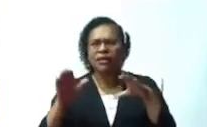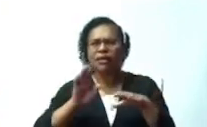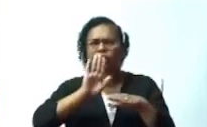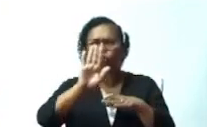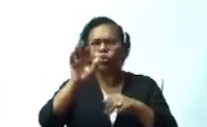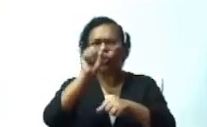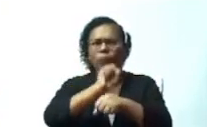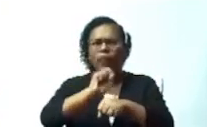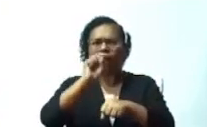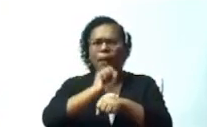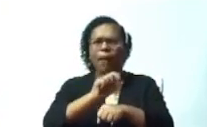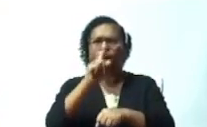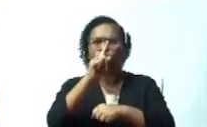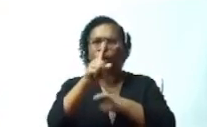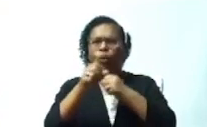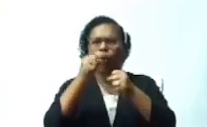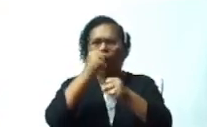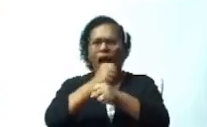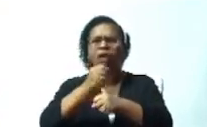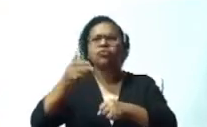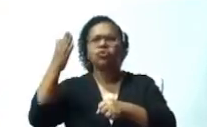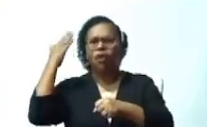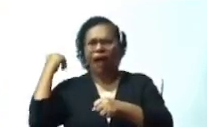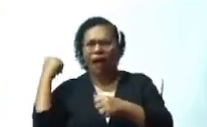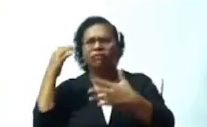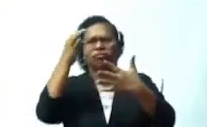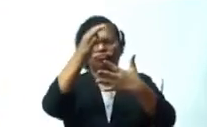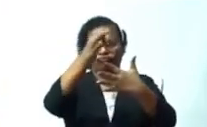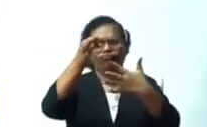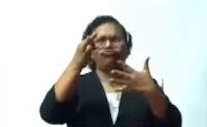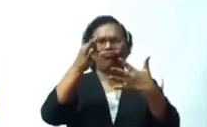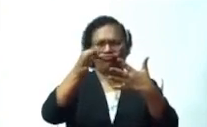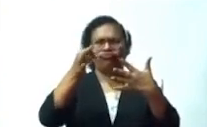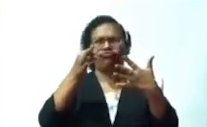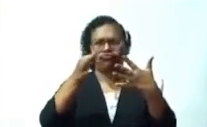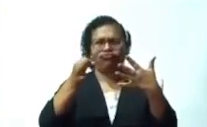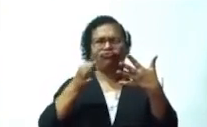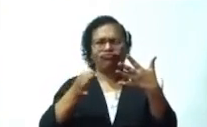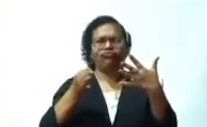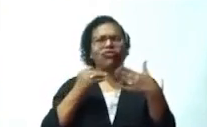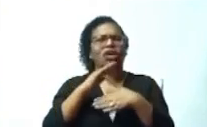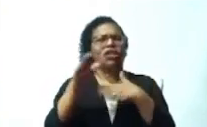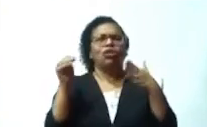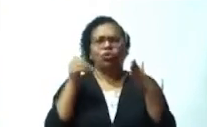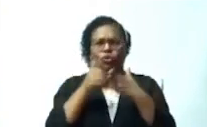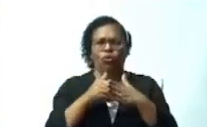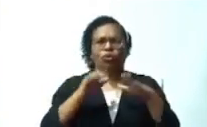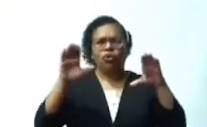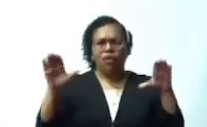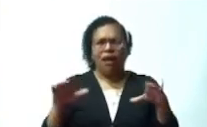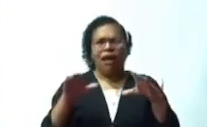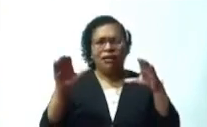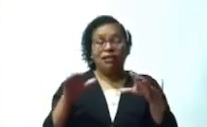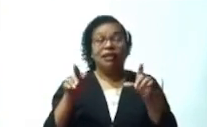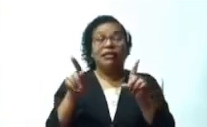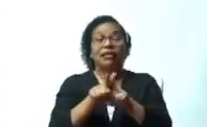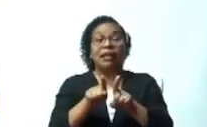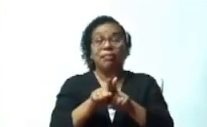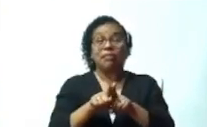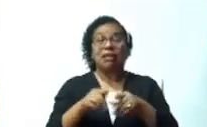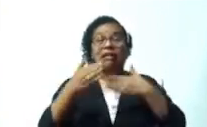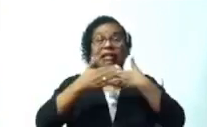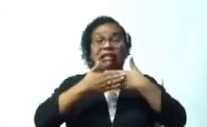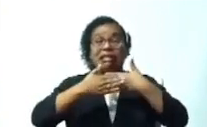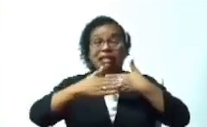hablar de todo cuanto se ha hecho, de todo cuanto se está haciendo y hacia dónde camina la República Dominicana.